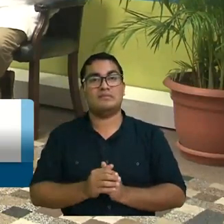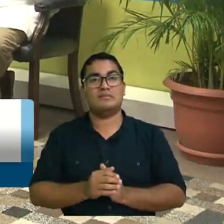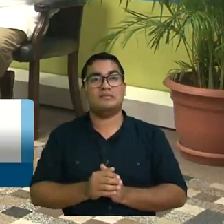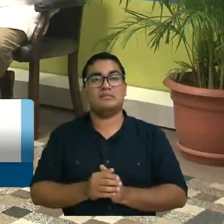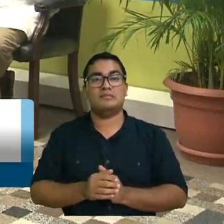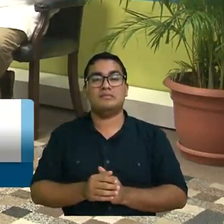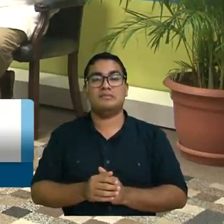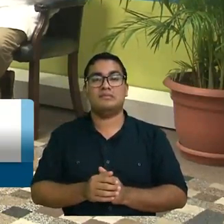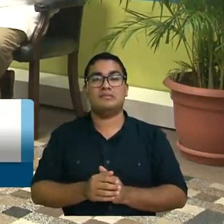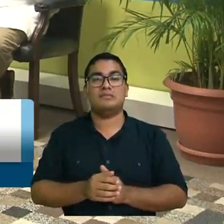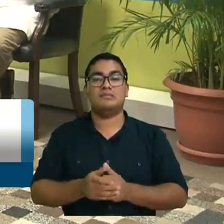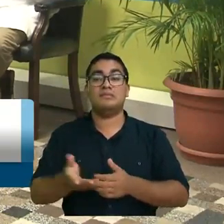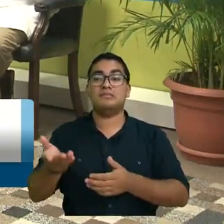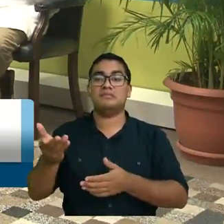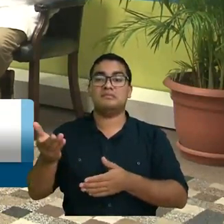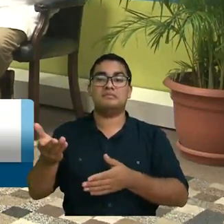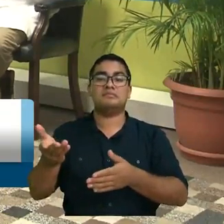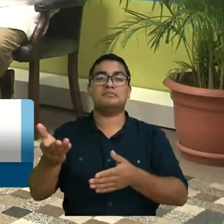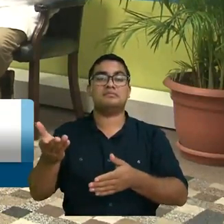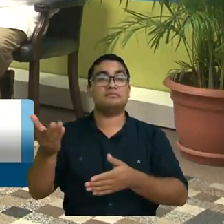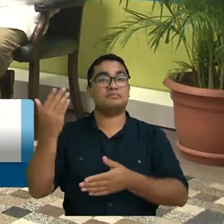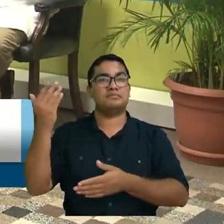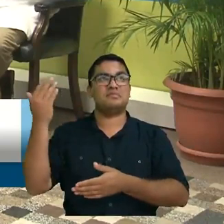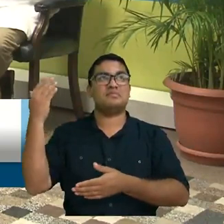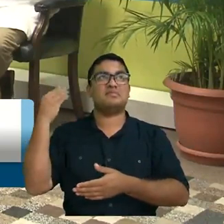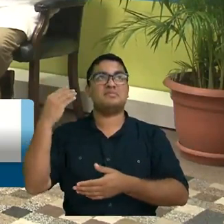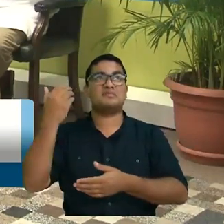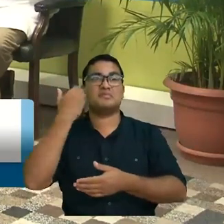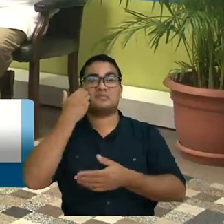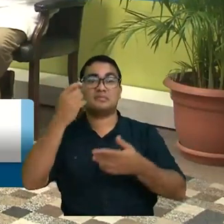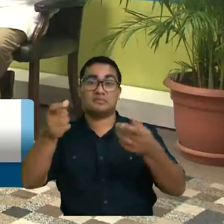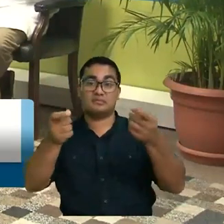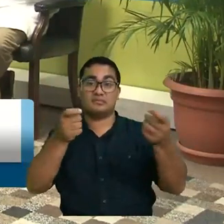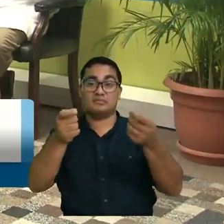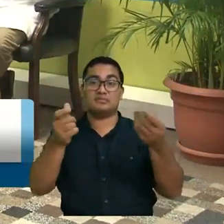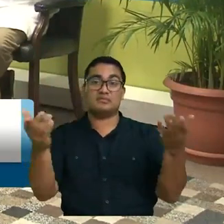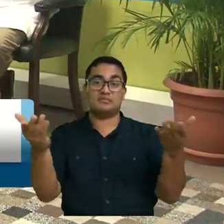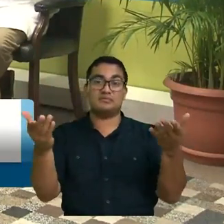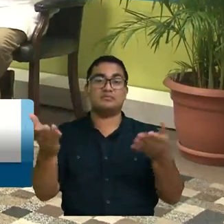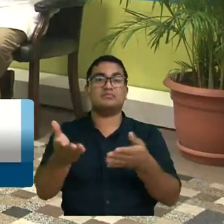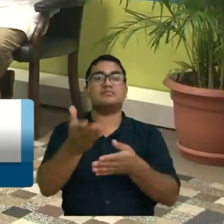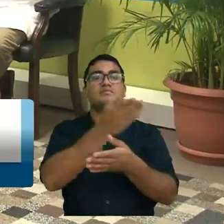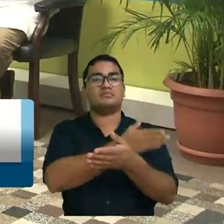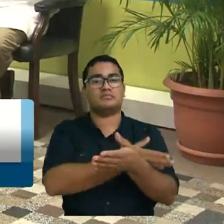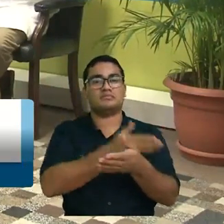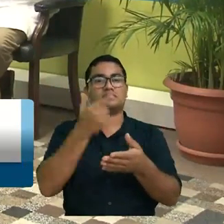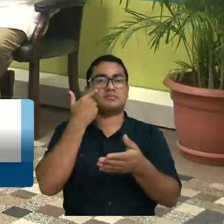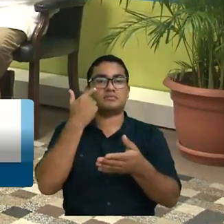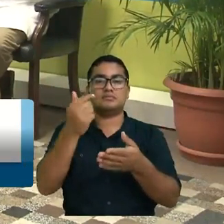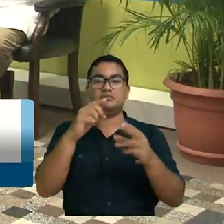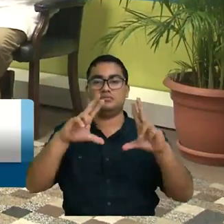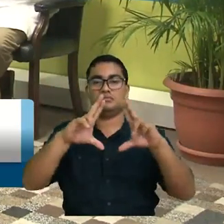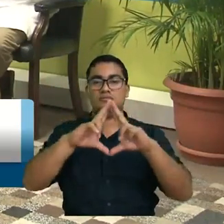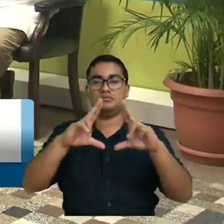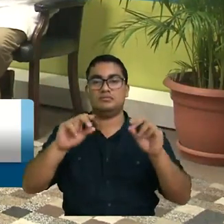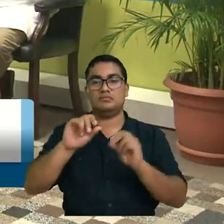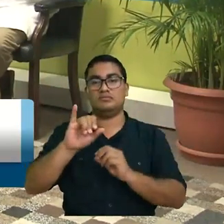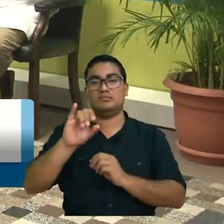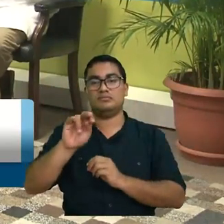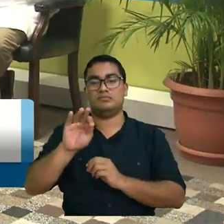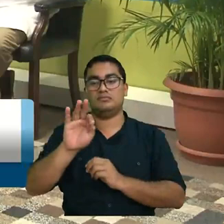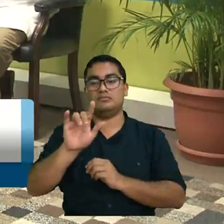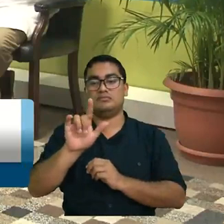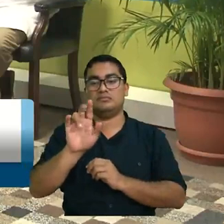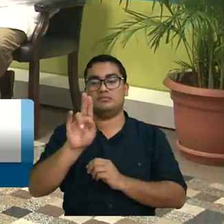¿Cómo se ha controlado esta enfermedad, doctor, a propósito de que ya bueno, es algo conocido en Nicaragua, así como la influenza? Entonces, ¿cómo se ha controlado estas